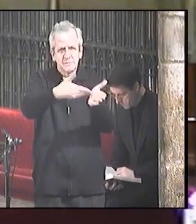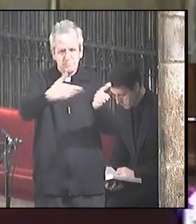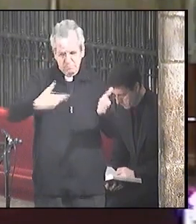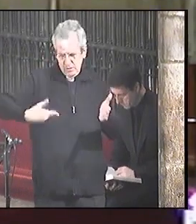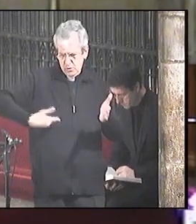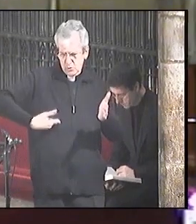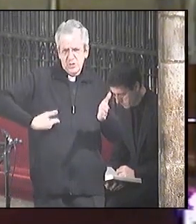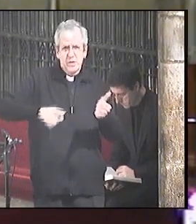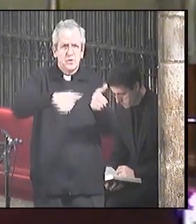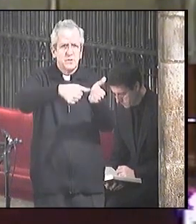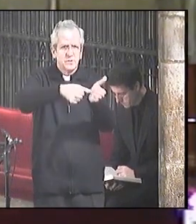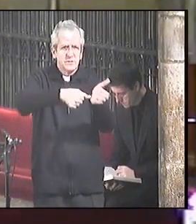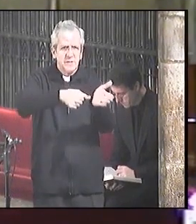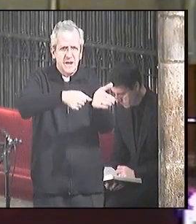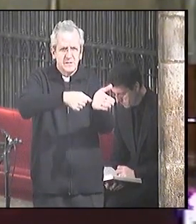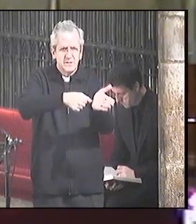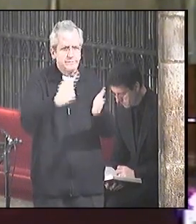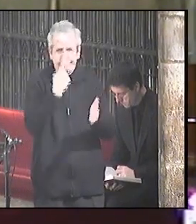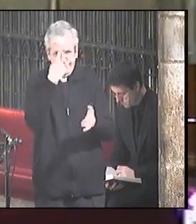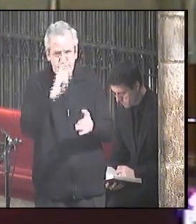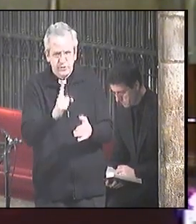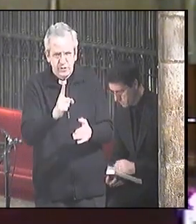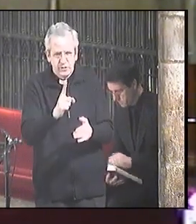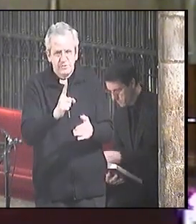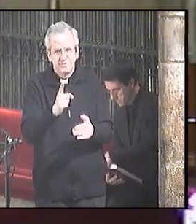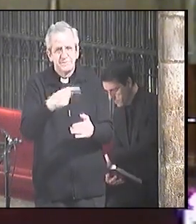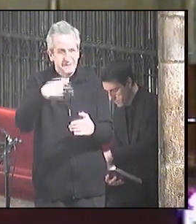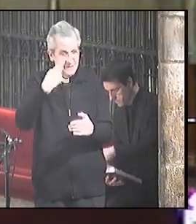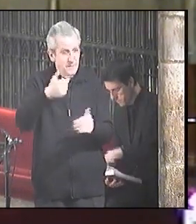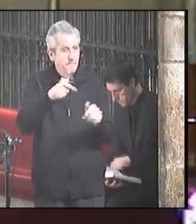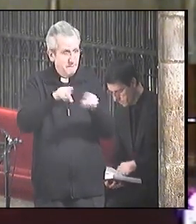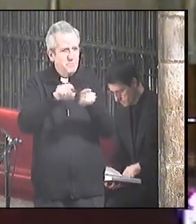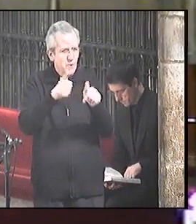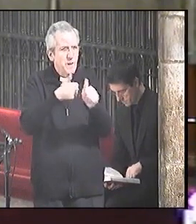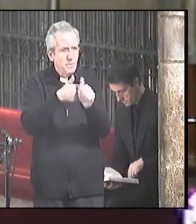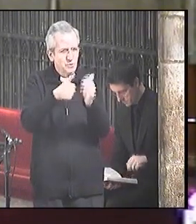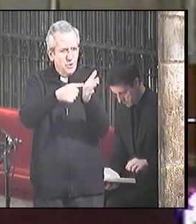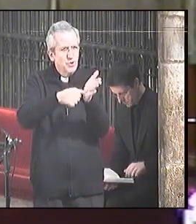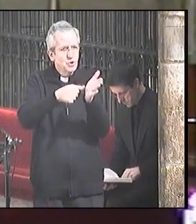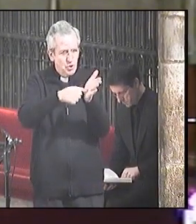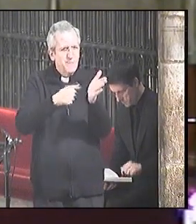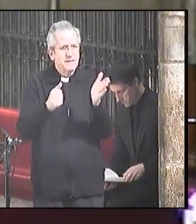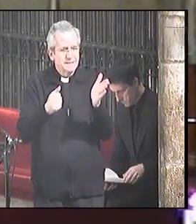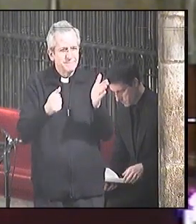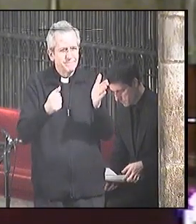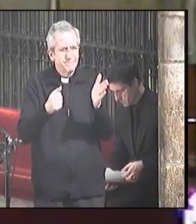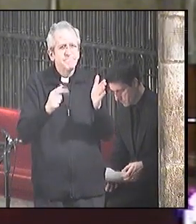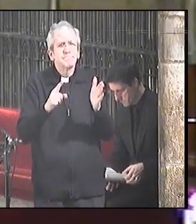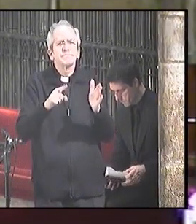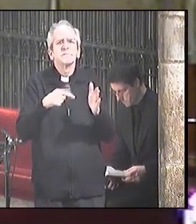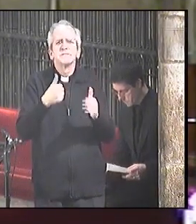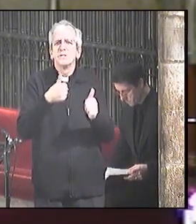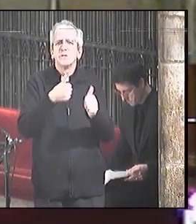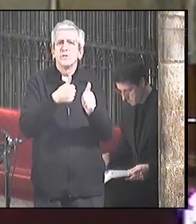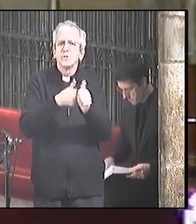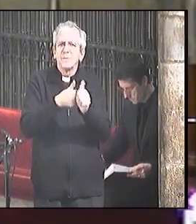lo creeré. Vosotros sois unos incrédulos, os creéis cualquier cosa. El incrédulo Tomás. Y